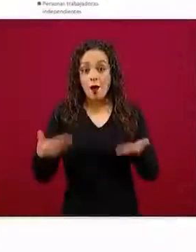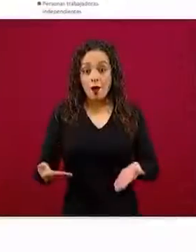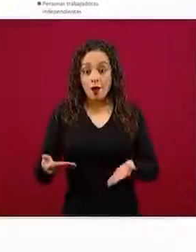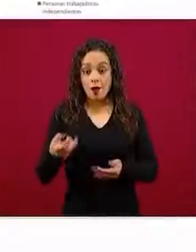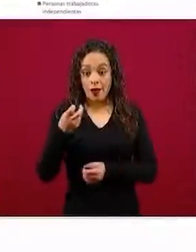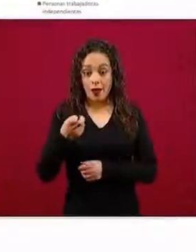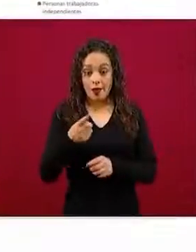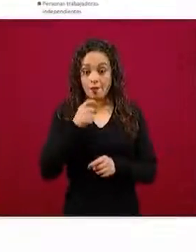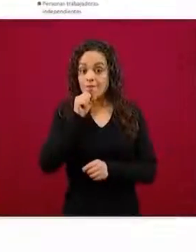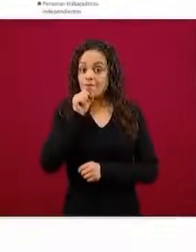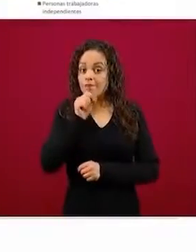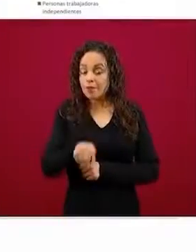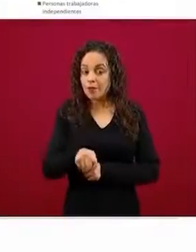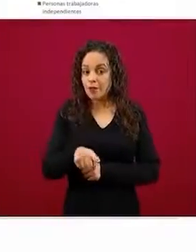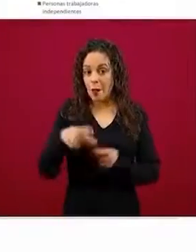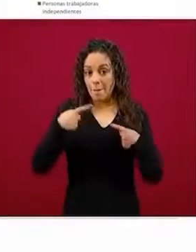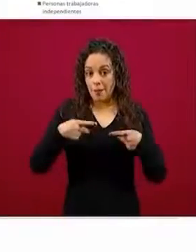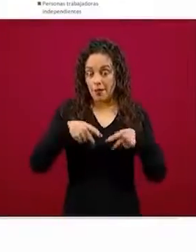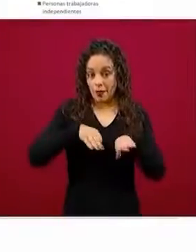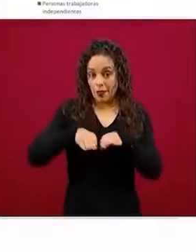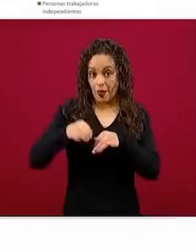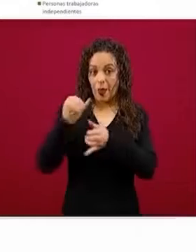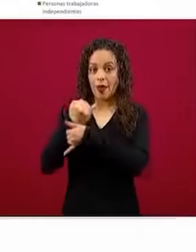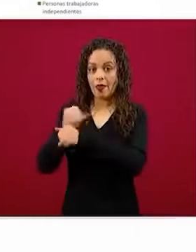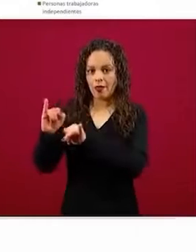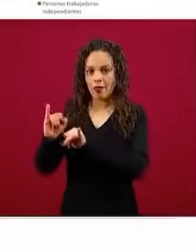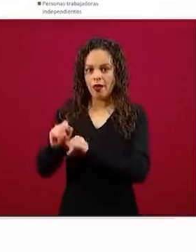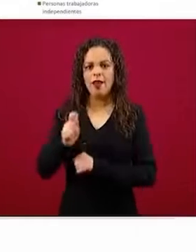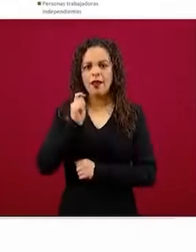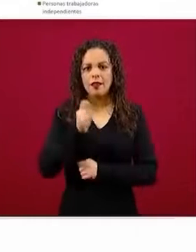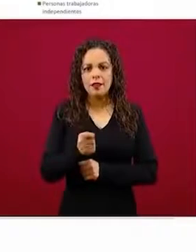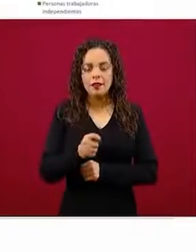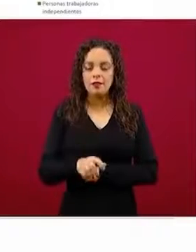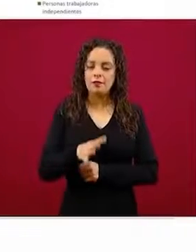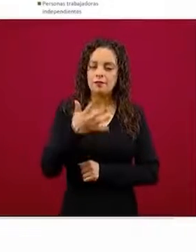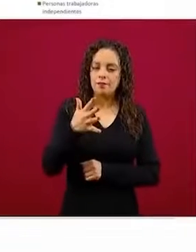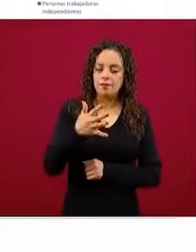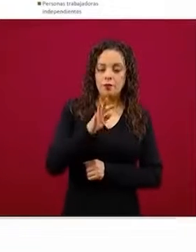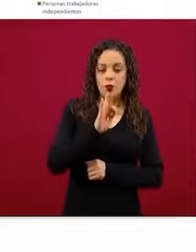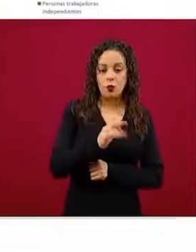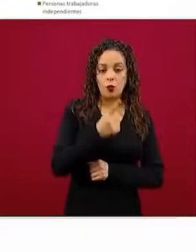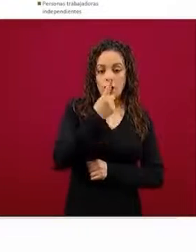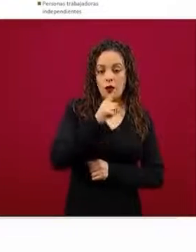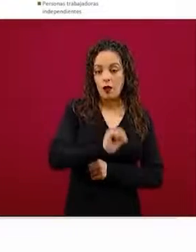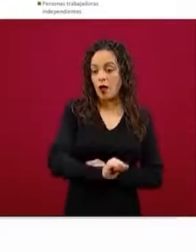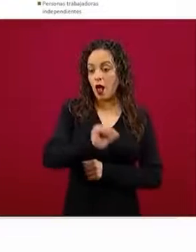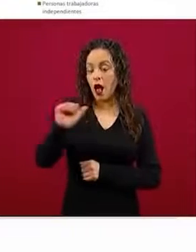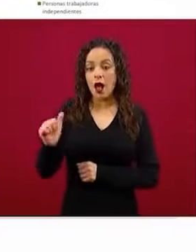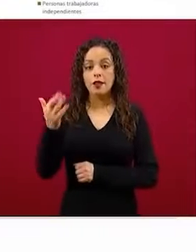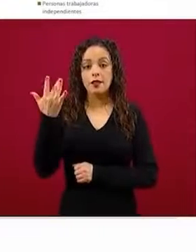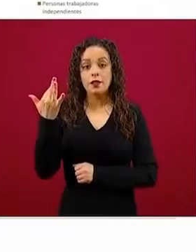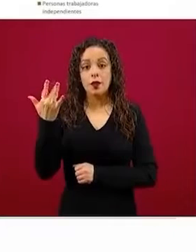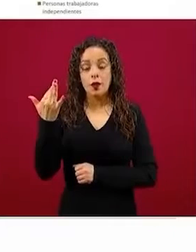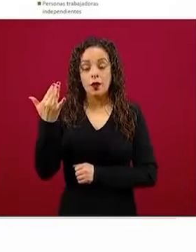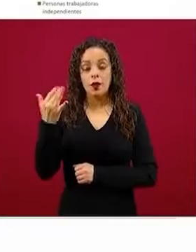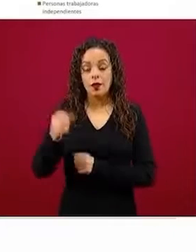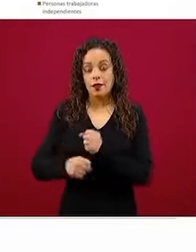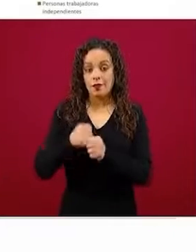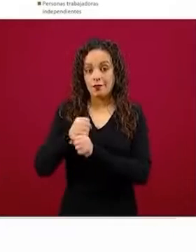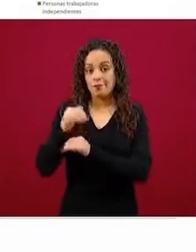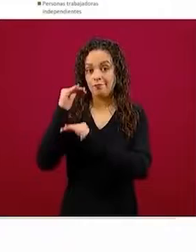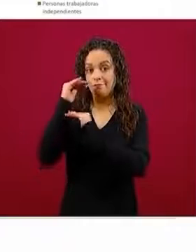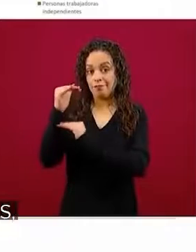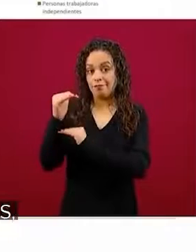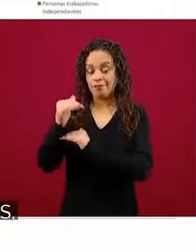hoy 9 de junio durante la conferencia diaria para informar el avance de la entrega de créditos que otorga el gobierno federal la maestra norma gabriela